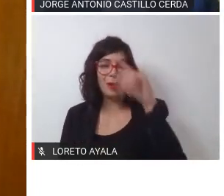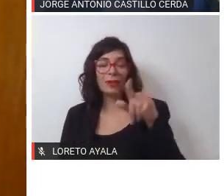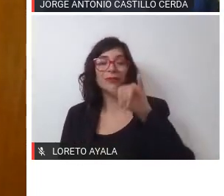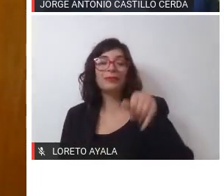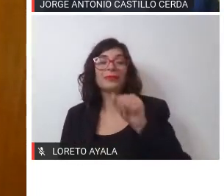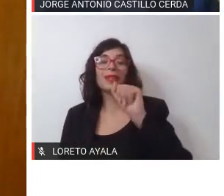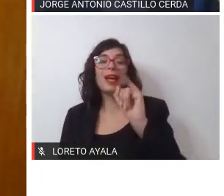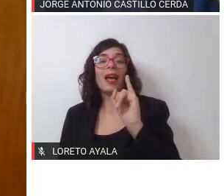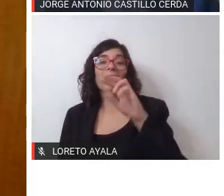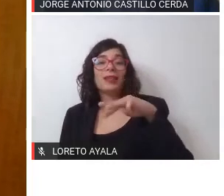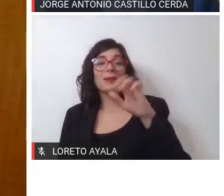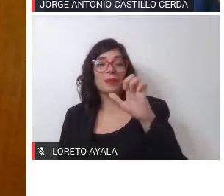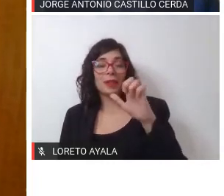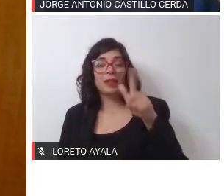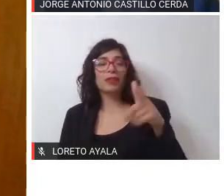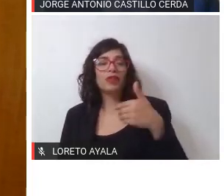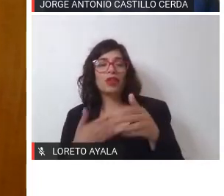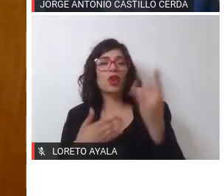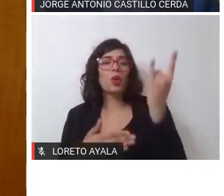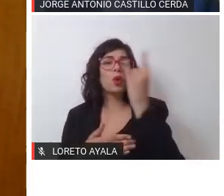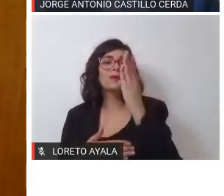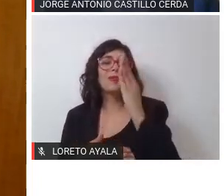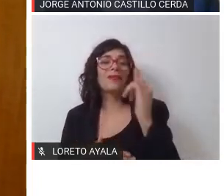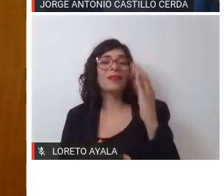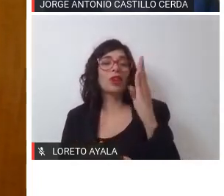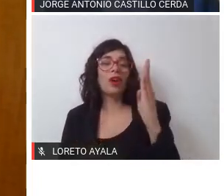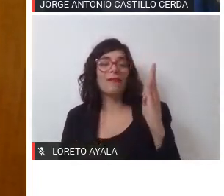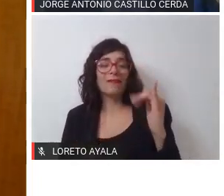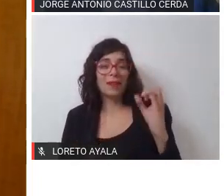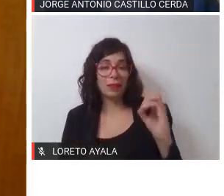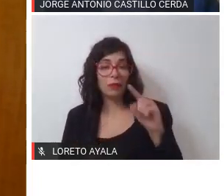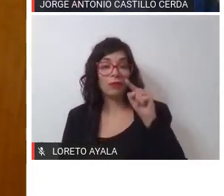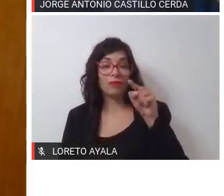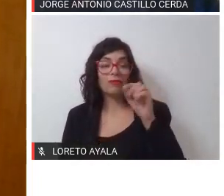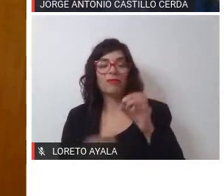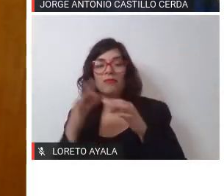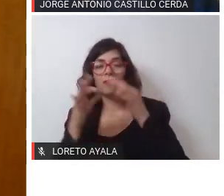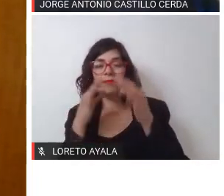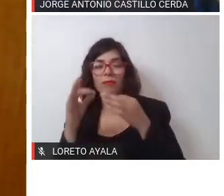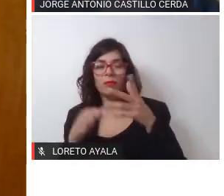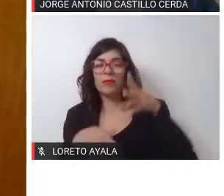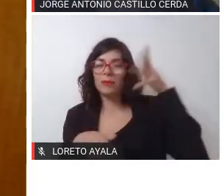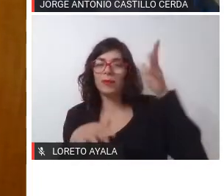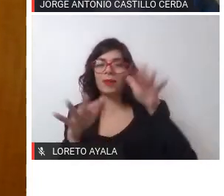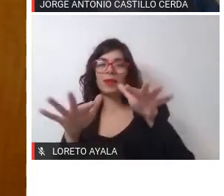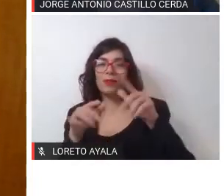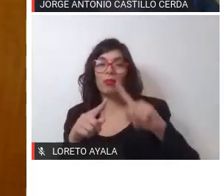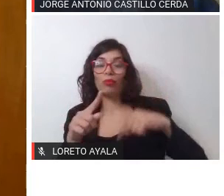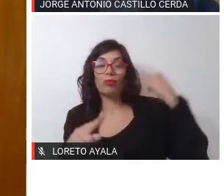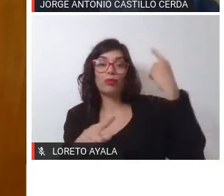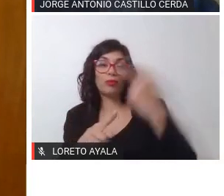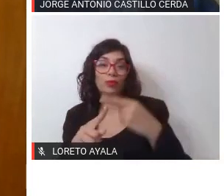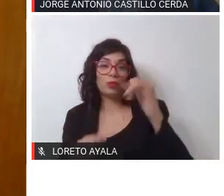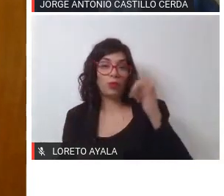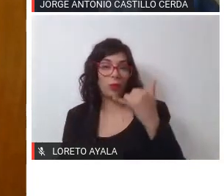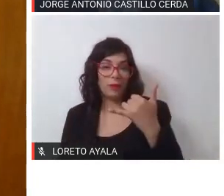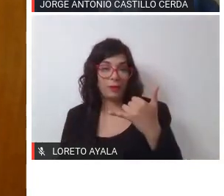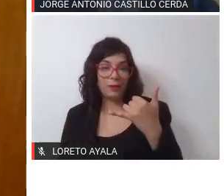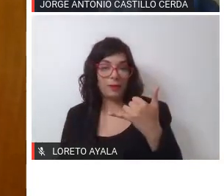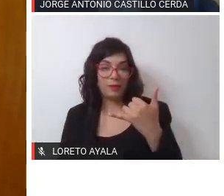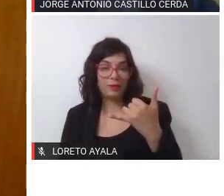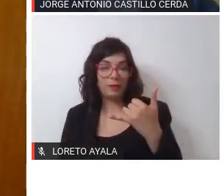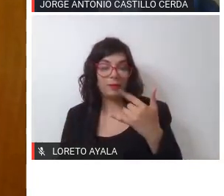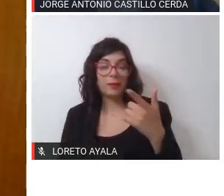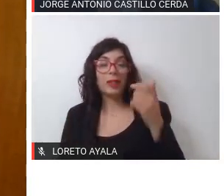de la Universidad del Biobío, que va a entregar esa charla el próximo día jueves.